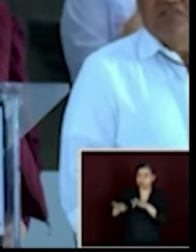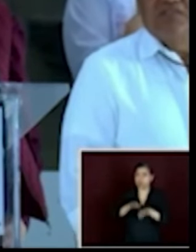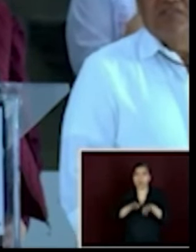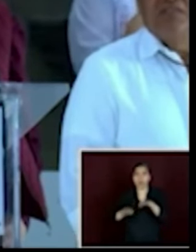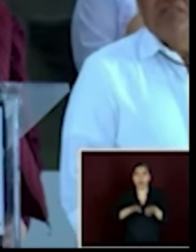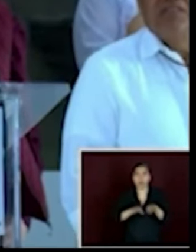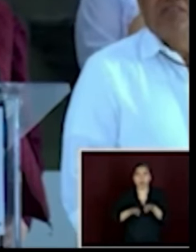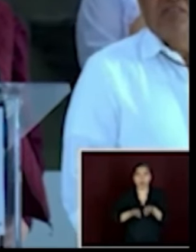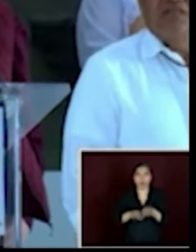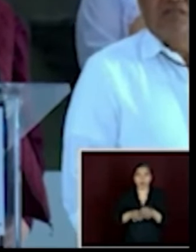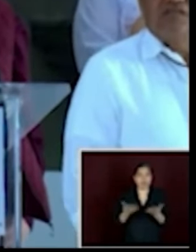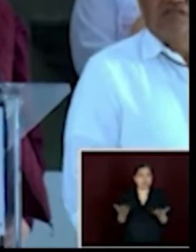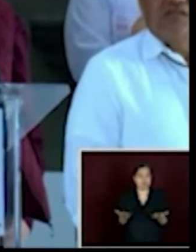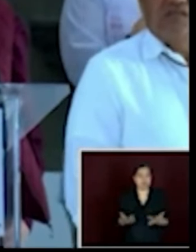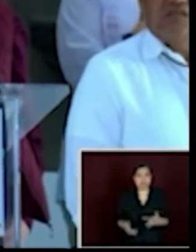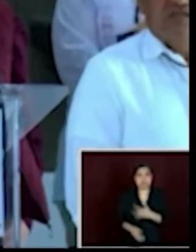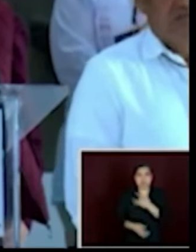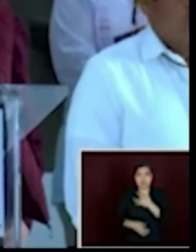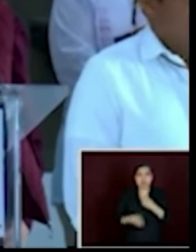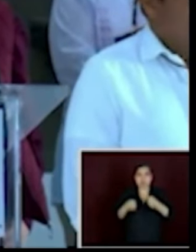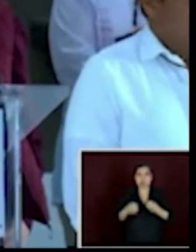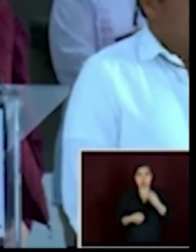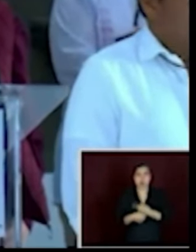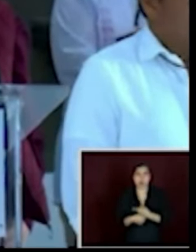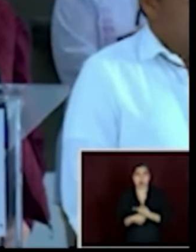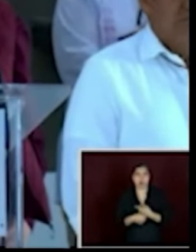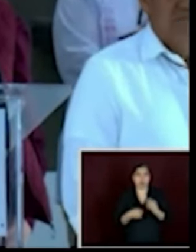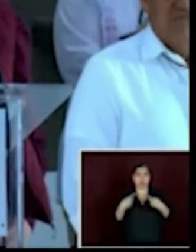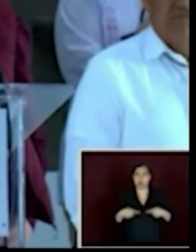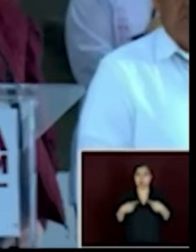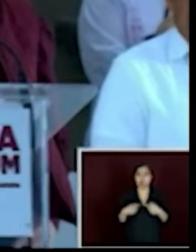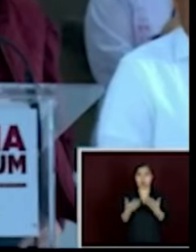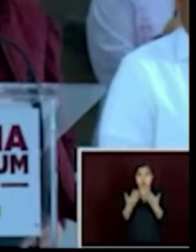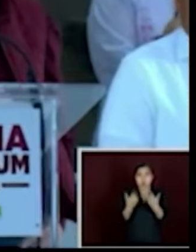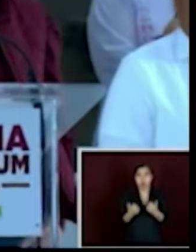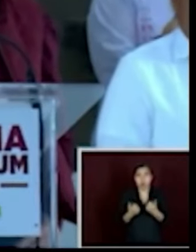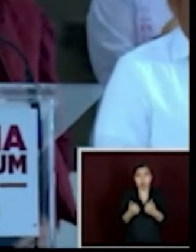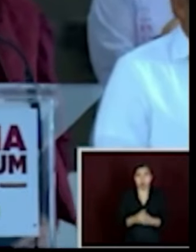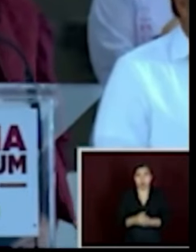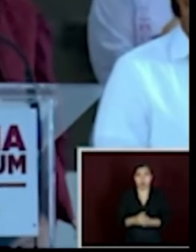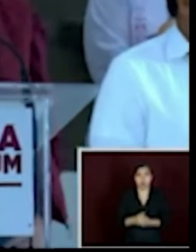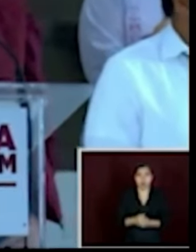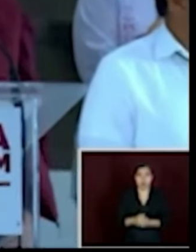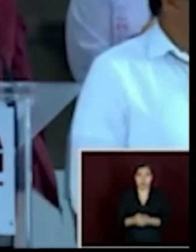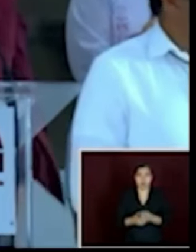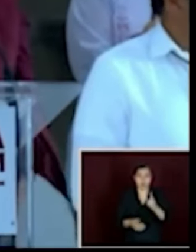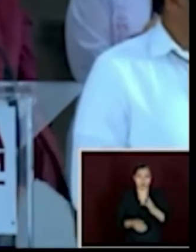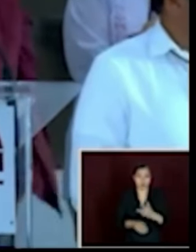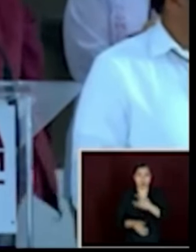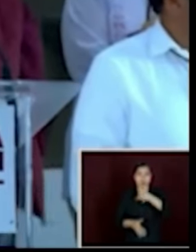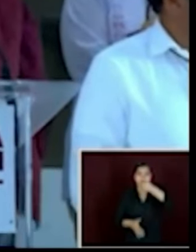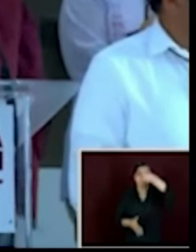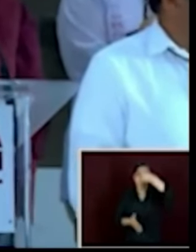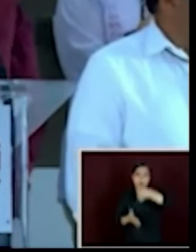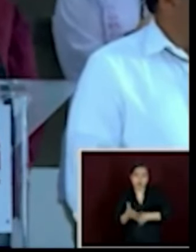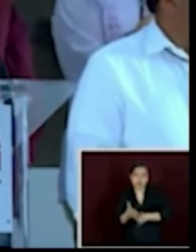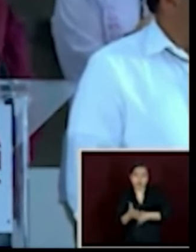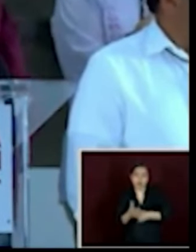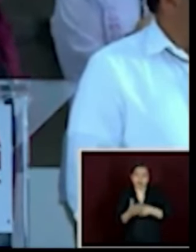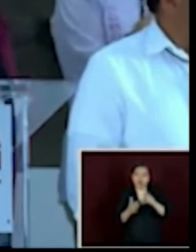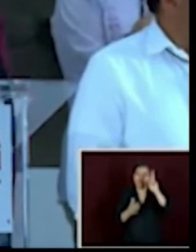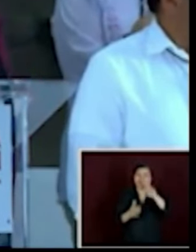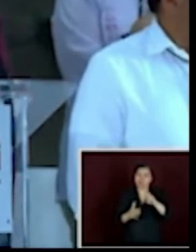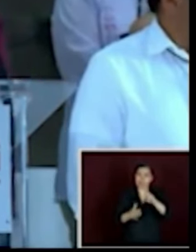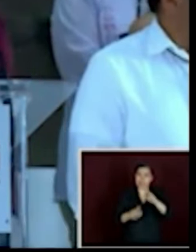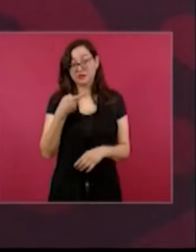se reúne con los titulares del gabinete de seguridad pública en el país. Yo creo que el